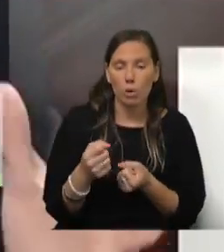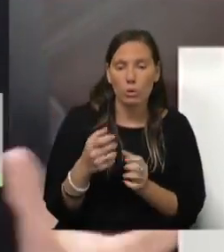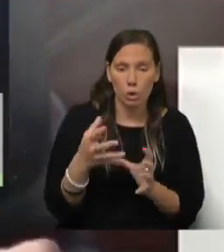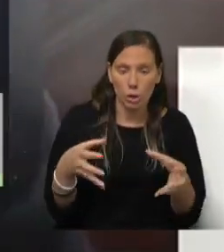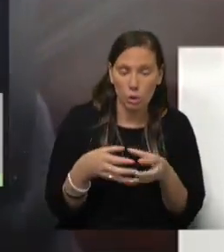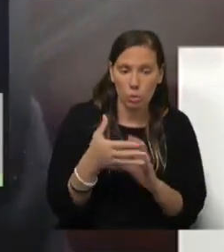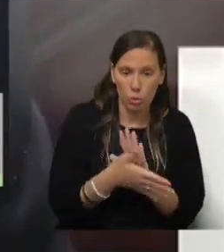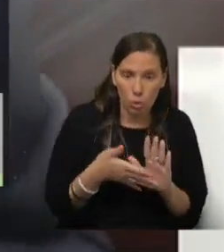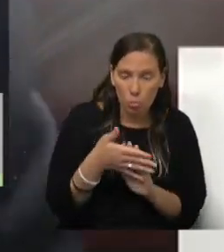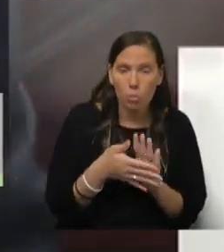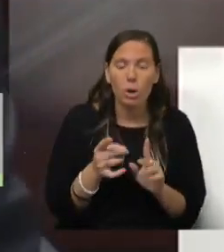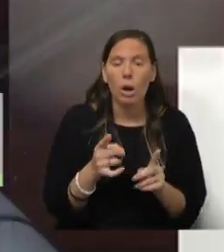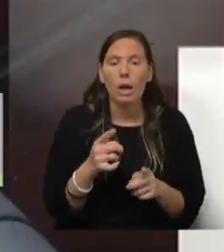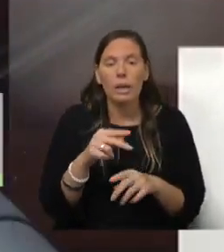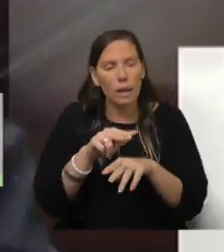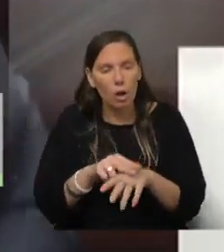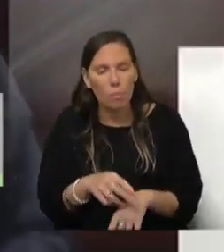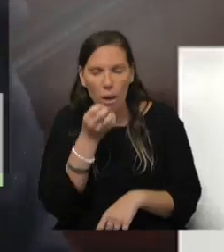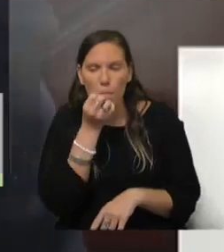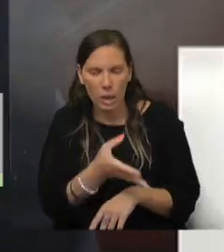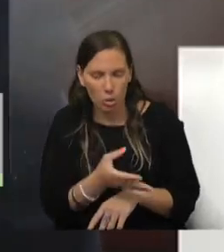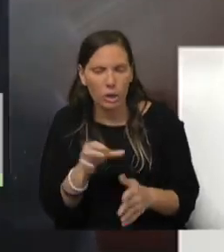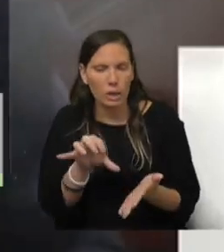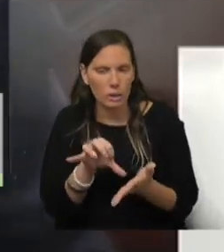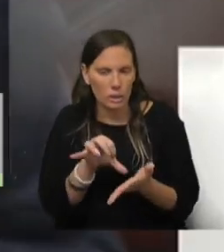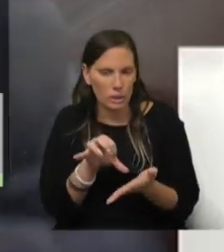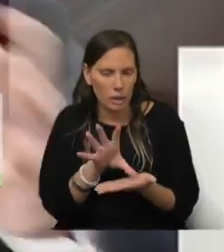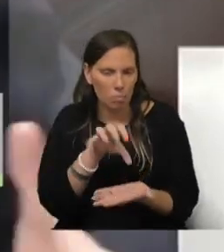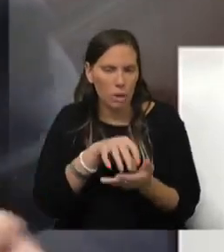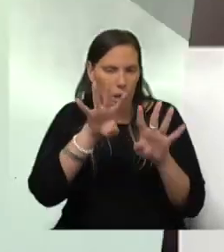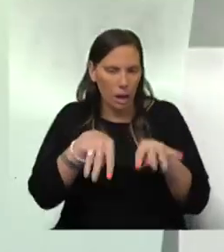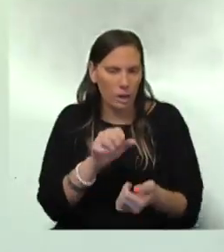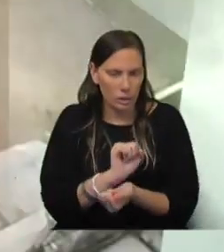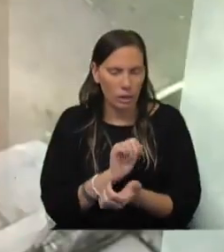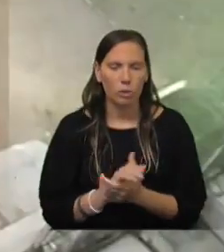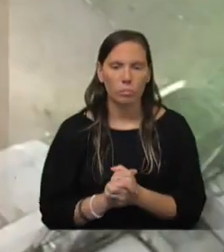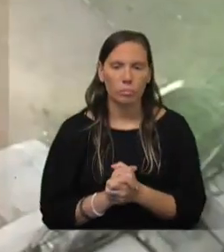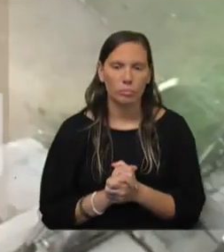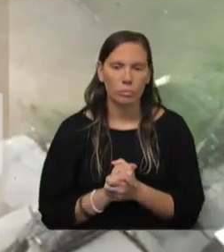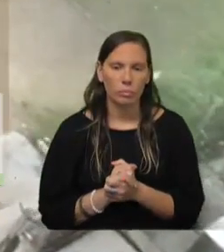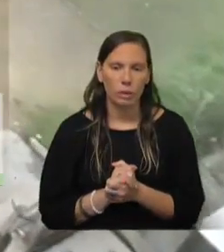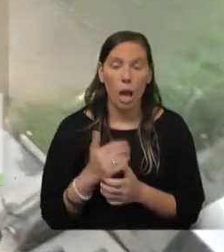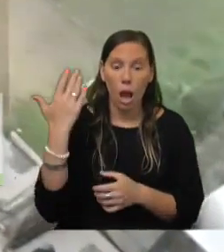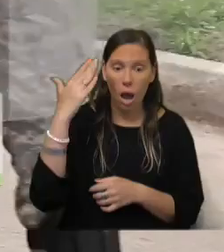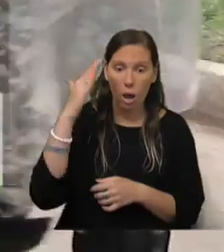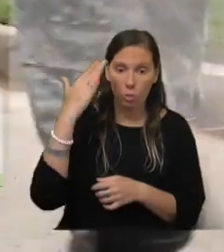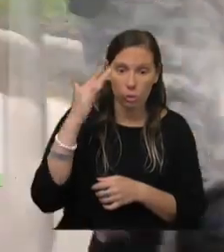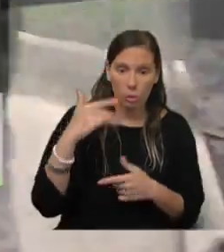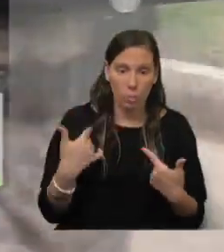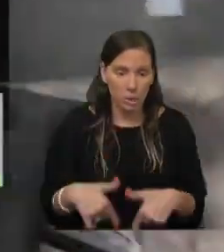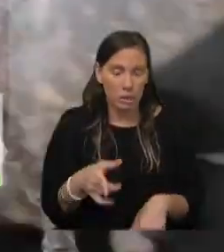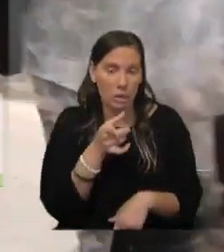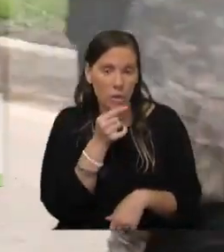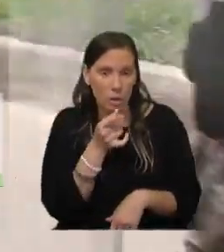y una serie de recomendaciones para mejorar el sistema carcelario autoridades del Ministerio del